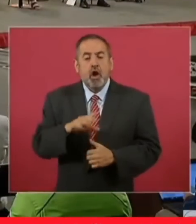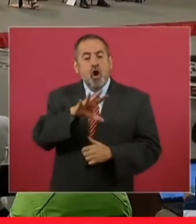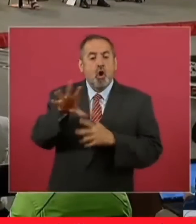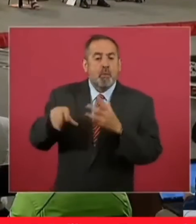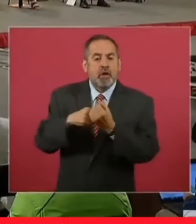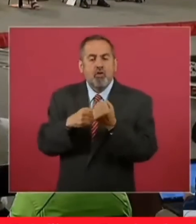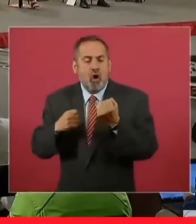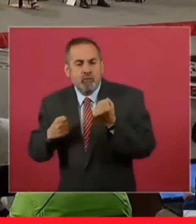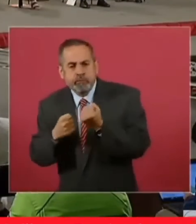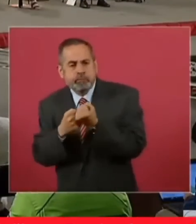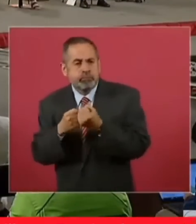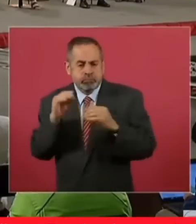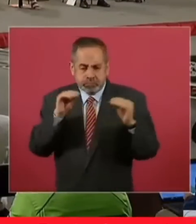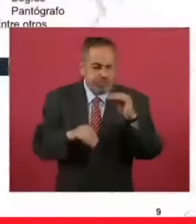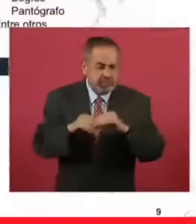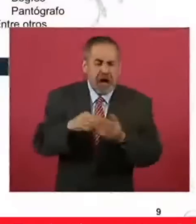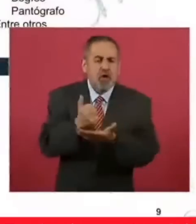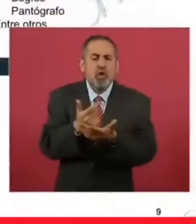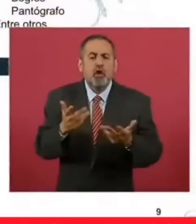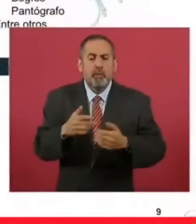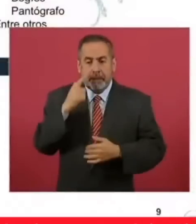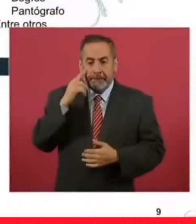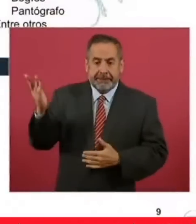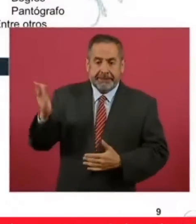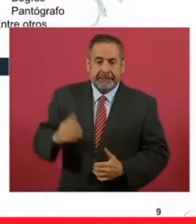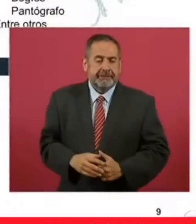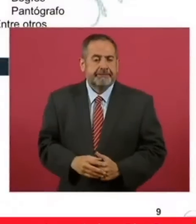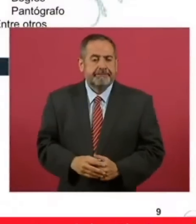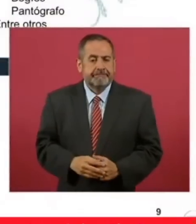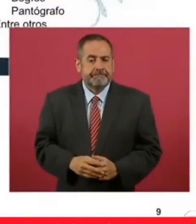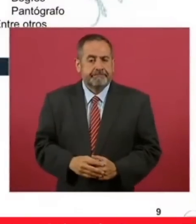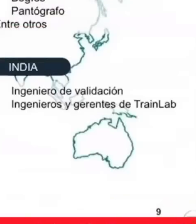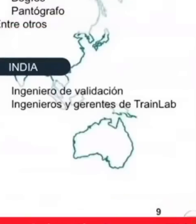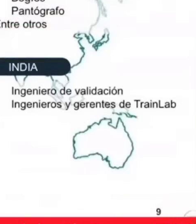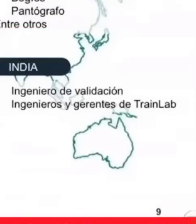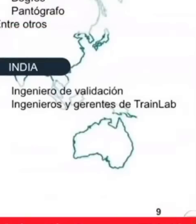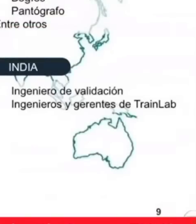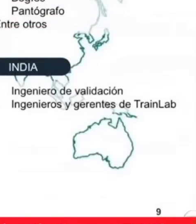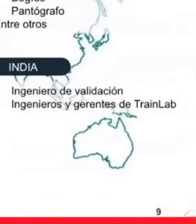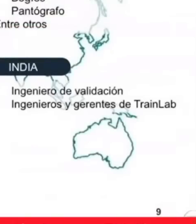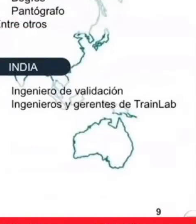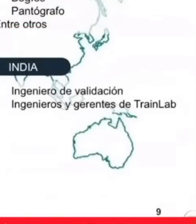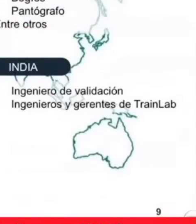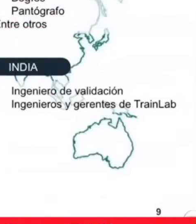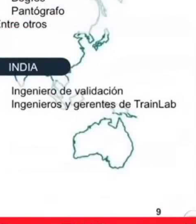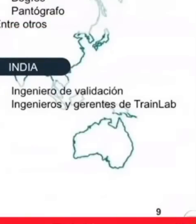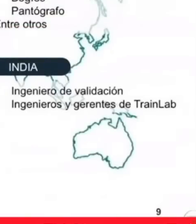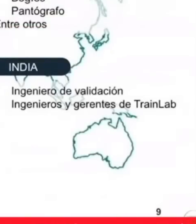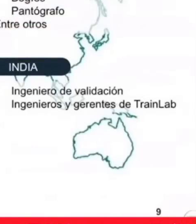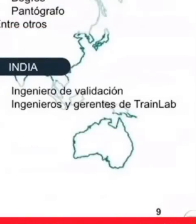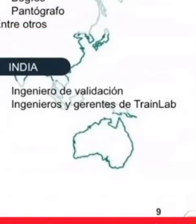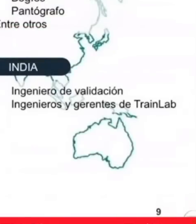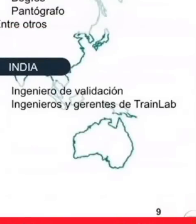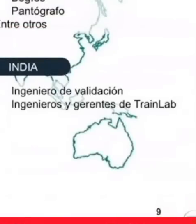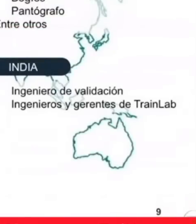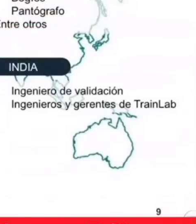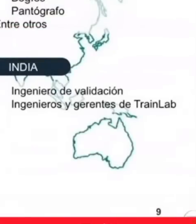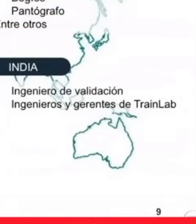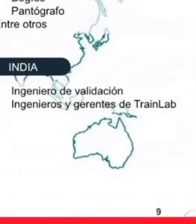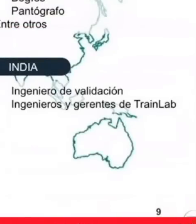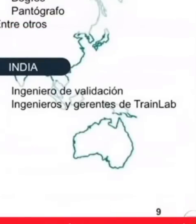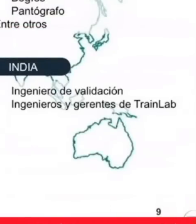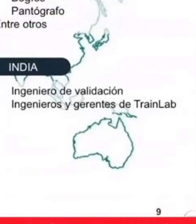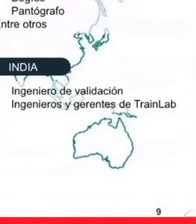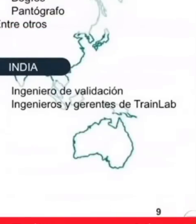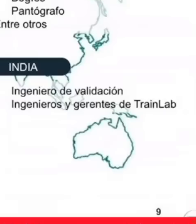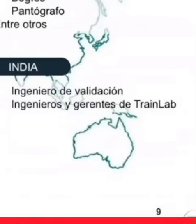Bueno, de muchas partes del mundo, pero el equipo que nosotros le llamamos de pruebas y comisionamiento está encabezado